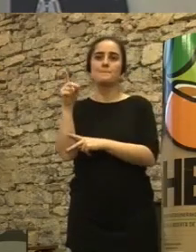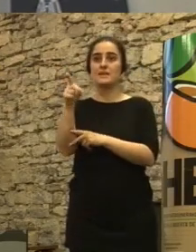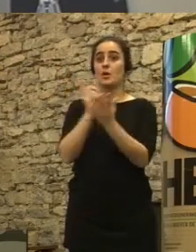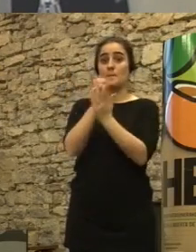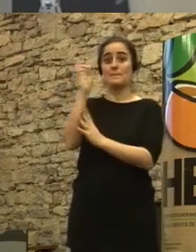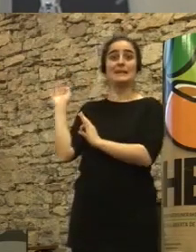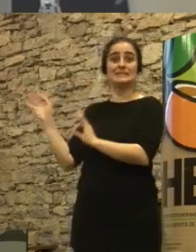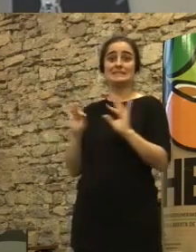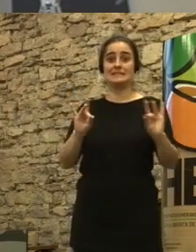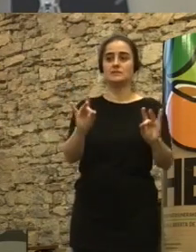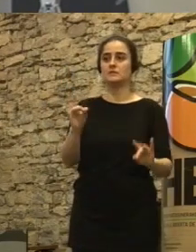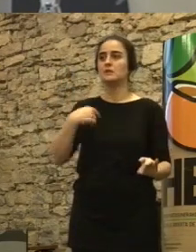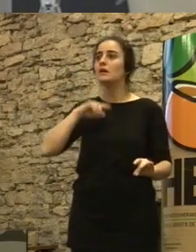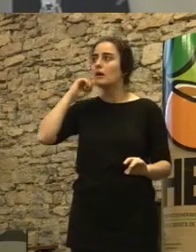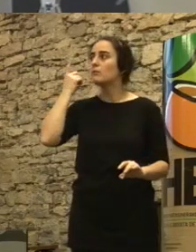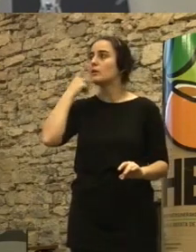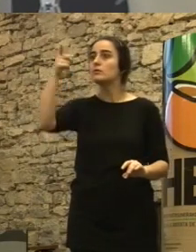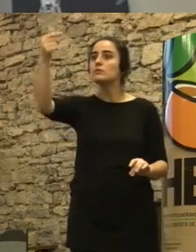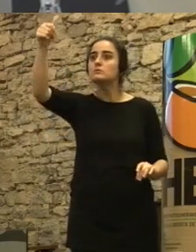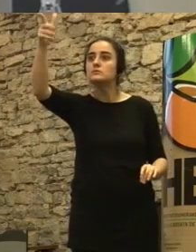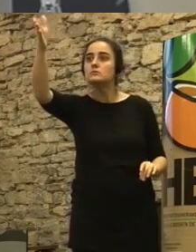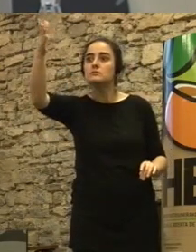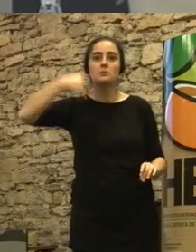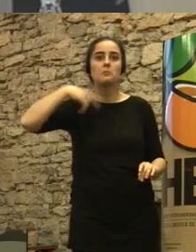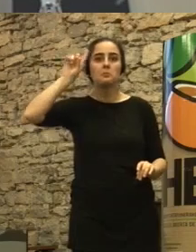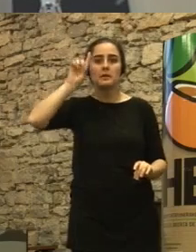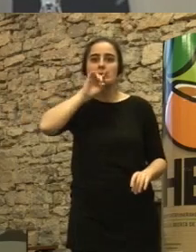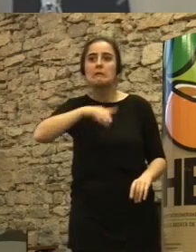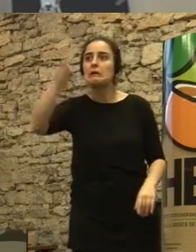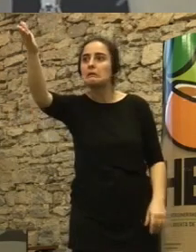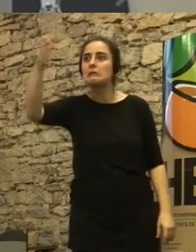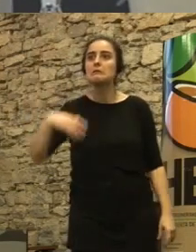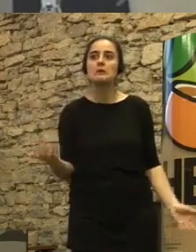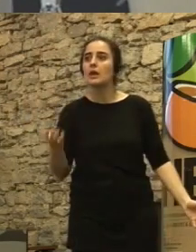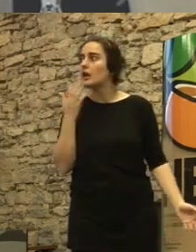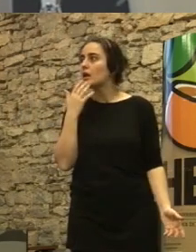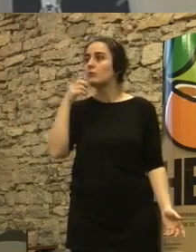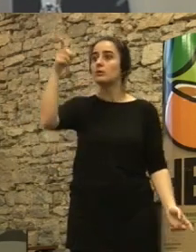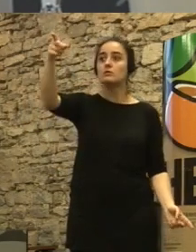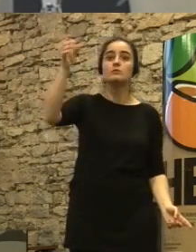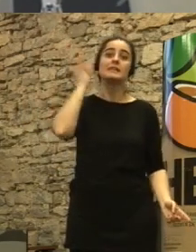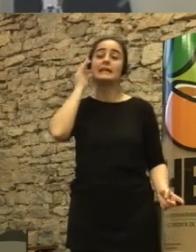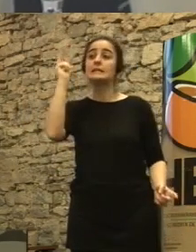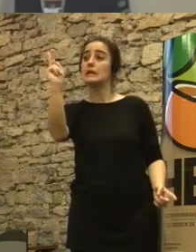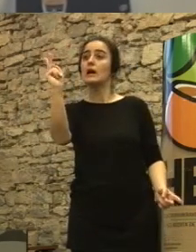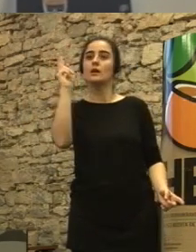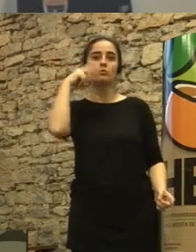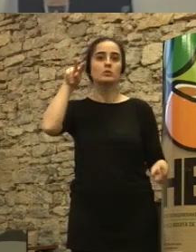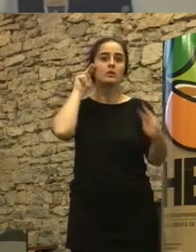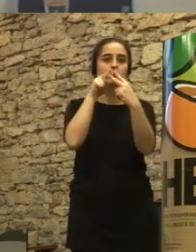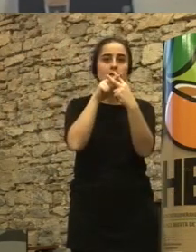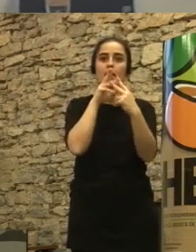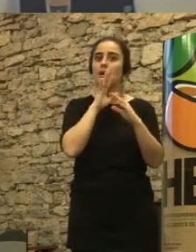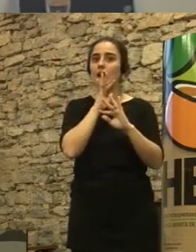interactivo, y de repente me doy cuenta que hay un tipo que está ahí, que ni siquiera sé quién es, tú y ella, que no os habéis visto